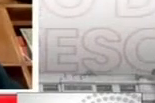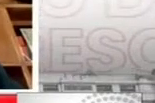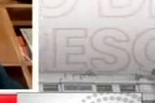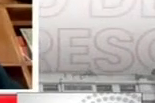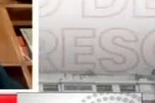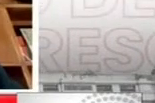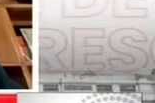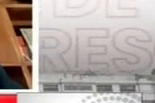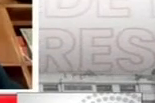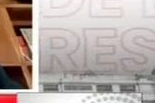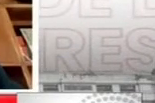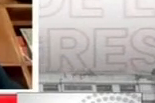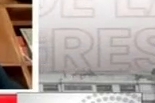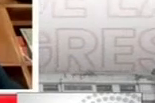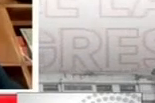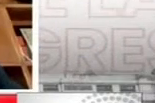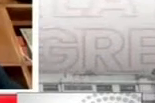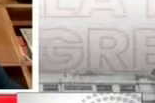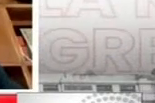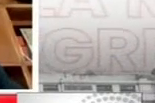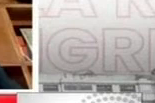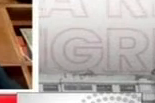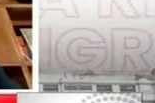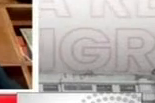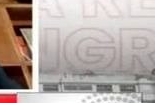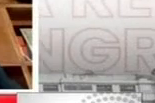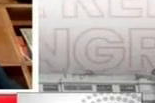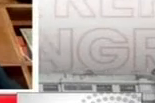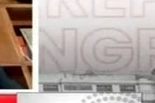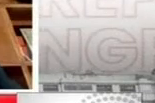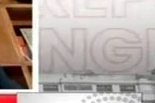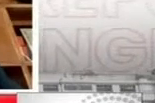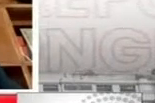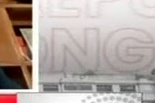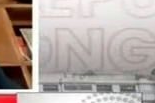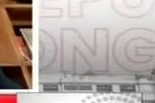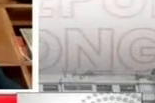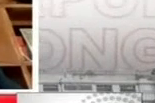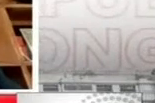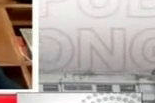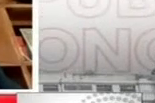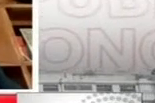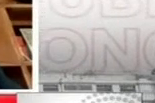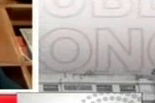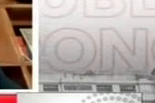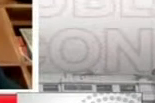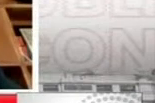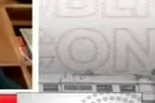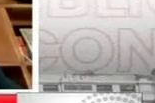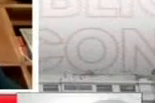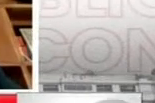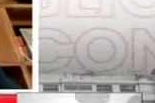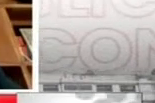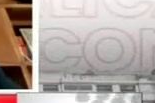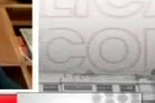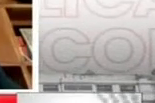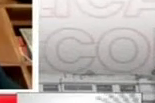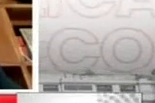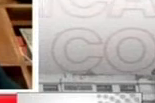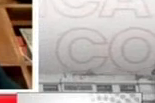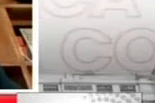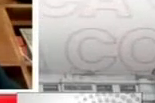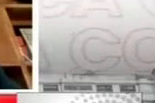impuestos, que es realmente los mayores ingresos, no vamos a poder cubrir las